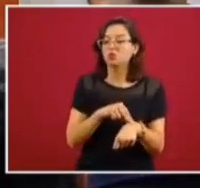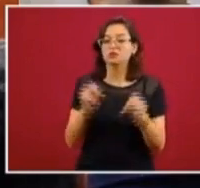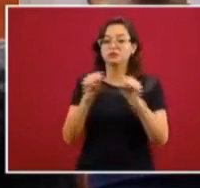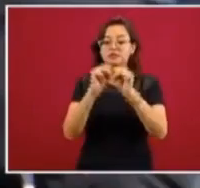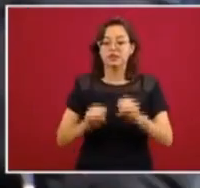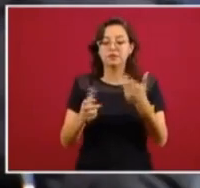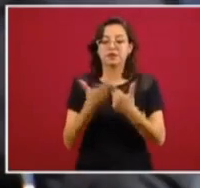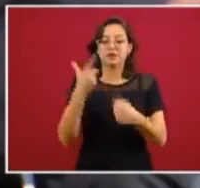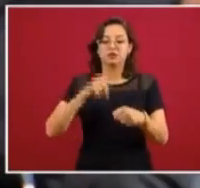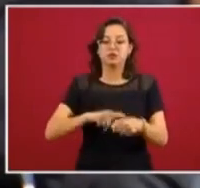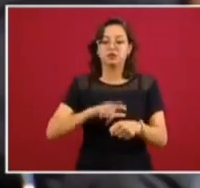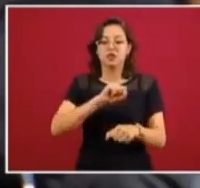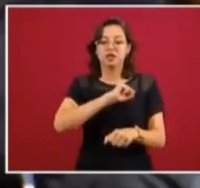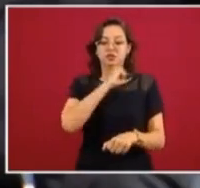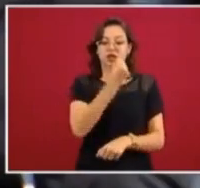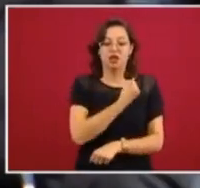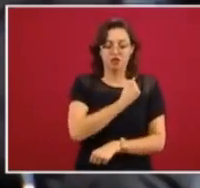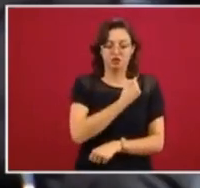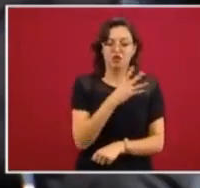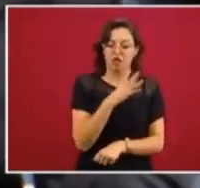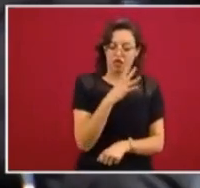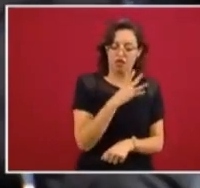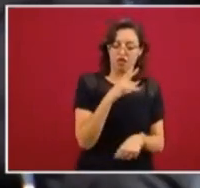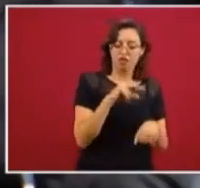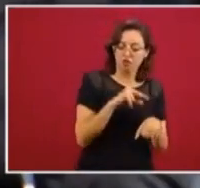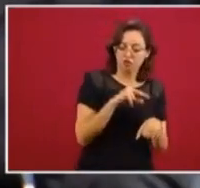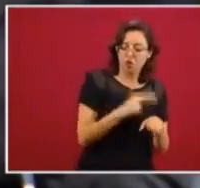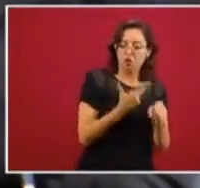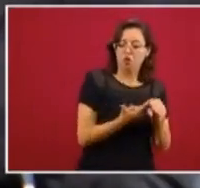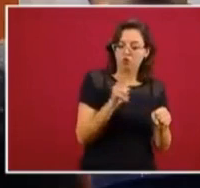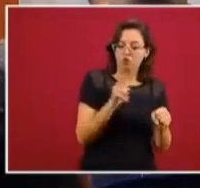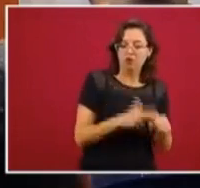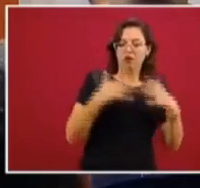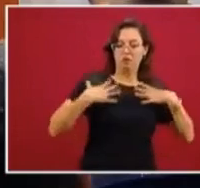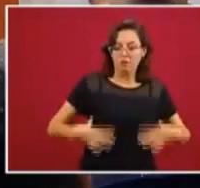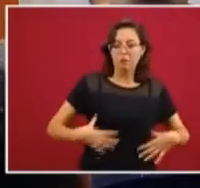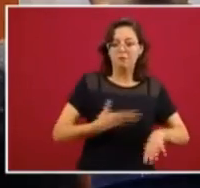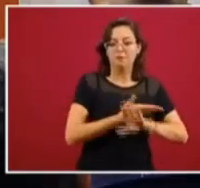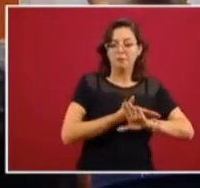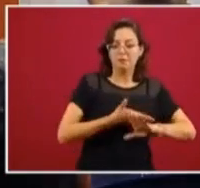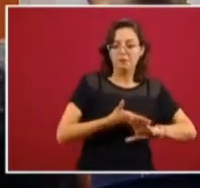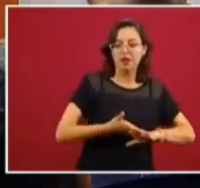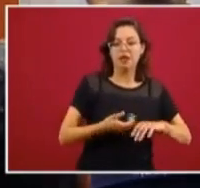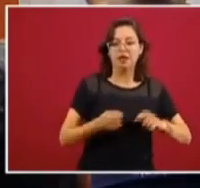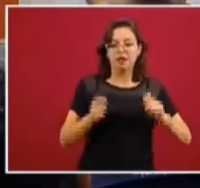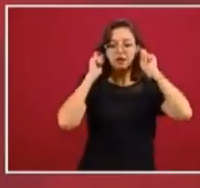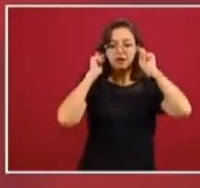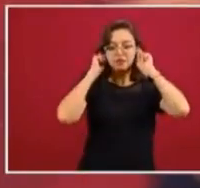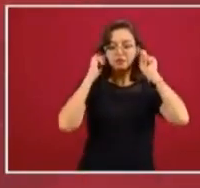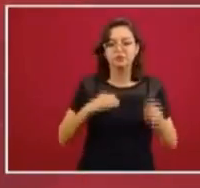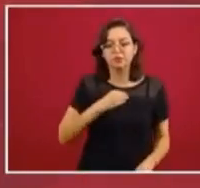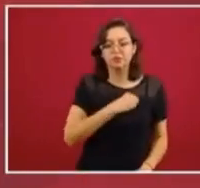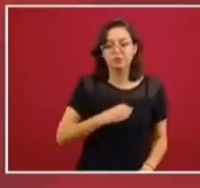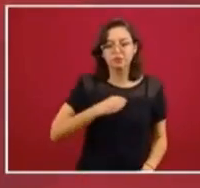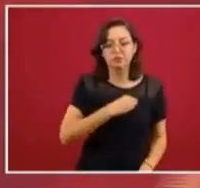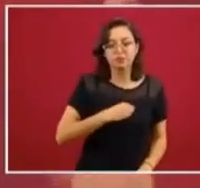Salud tiene la parte médica propiamente, consultorios, hospitales, batas blancas, estetoscopios, pero